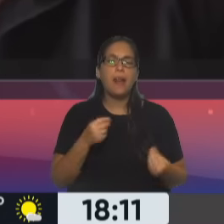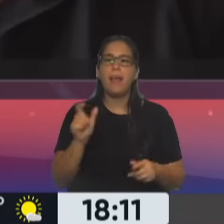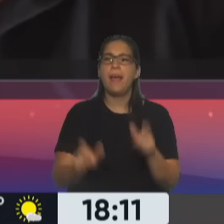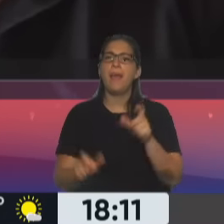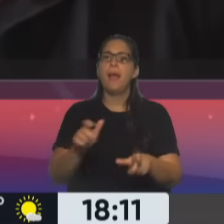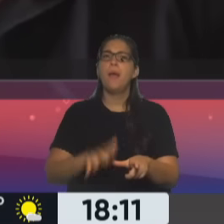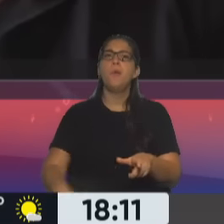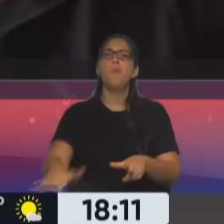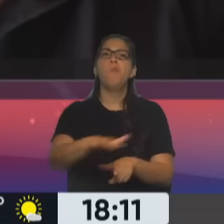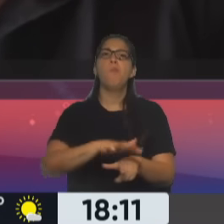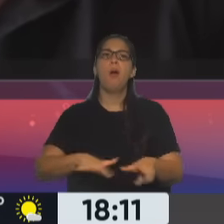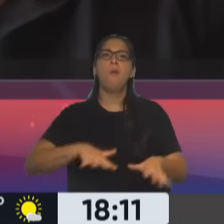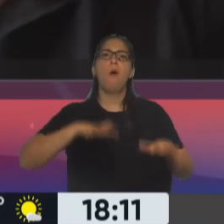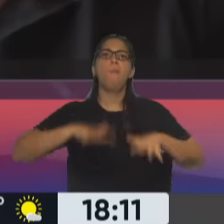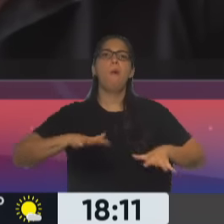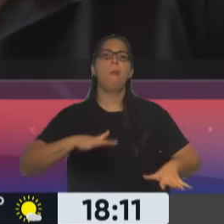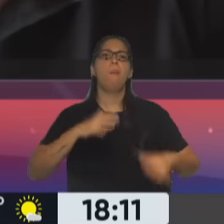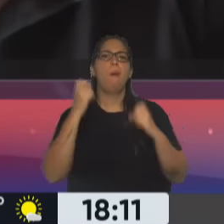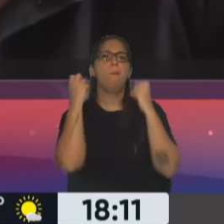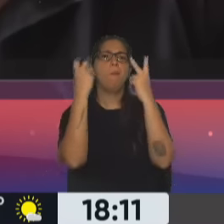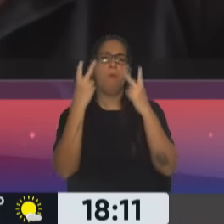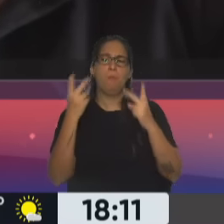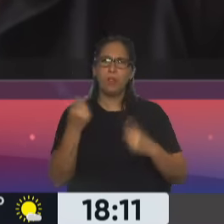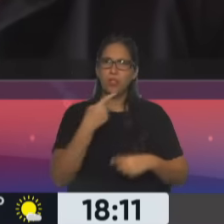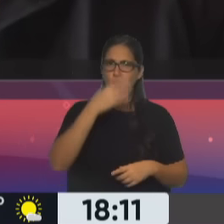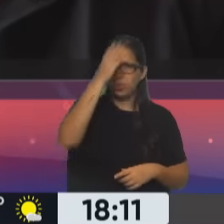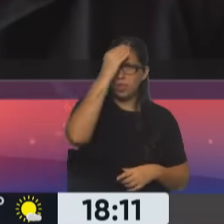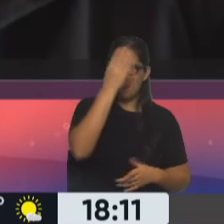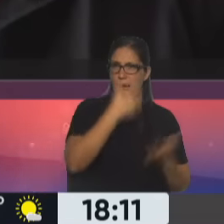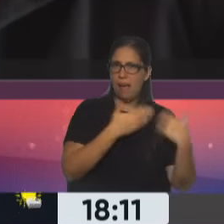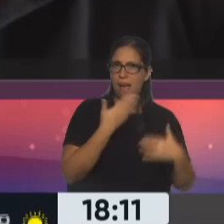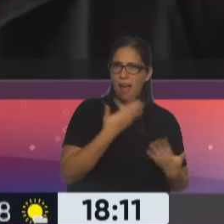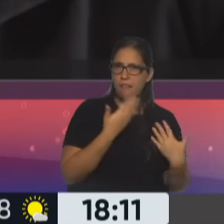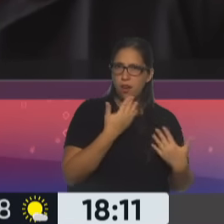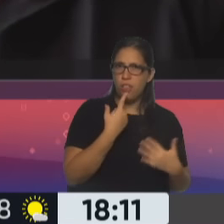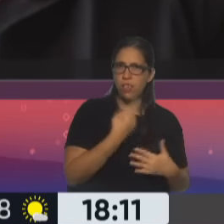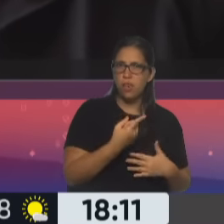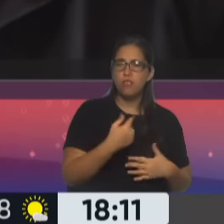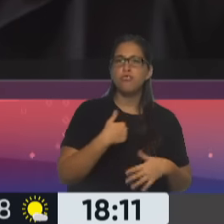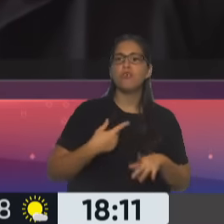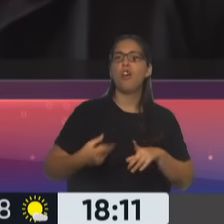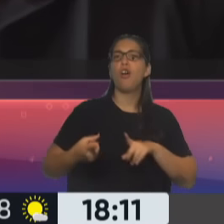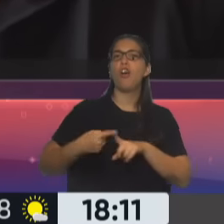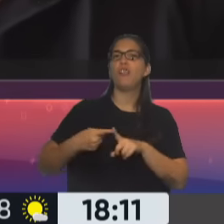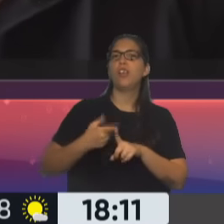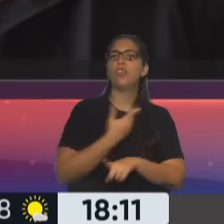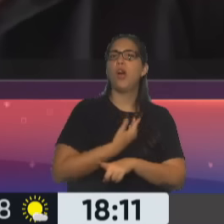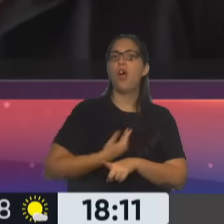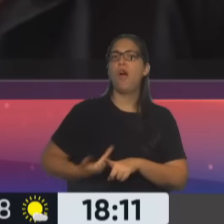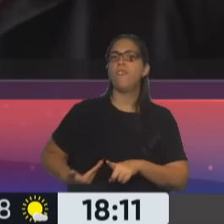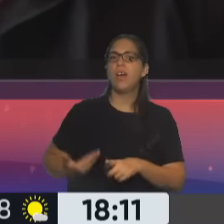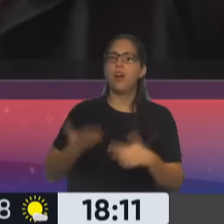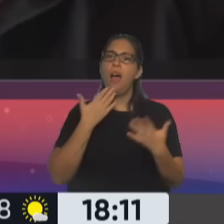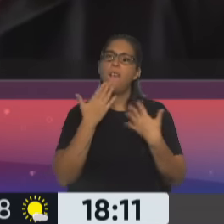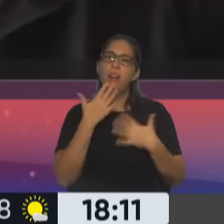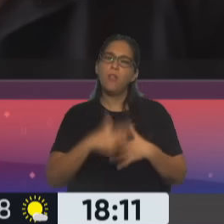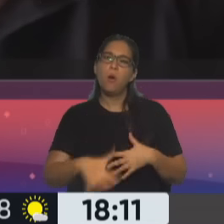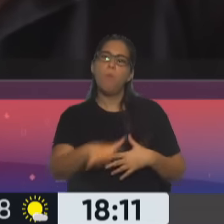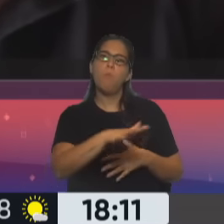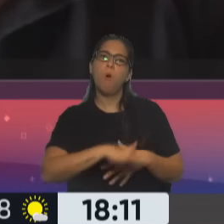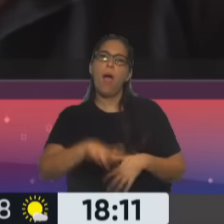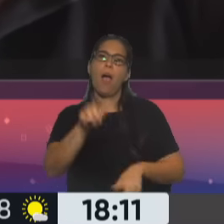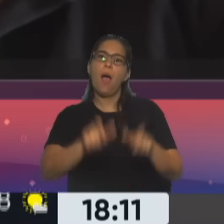caso también se movilice. Por eso Trump hizo alusión cuando dijo que estaba teniendo contacto con el gobierno y que también está hablando con la población. No